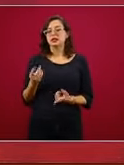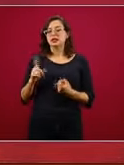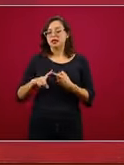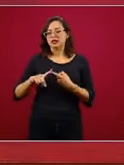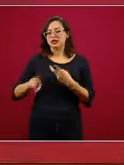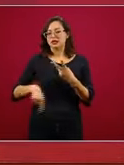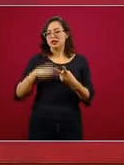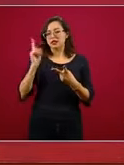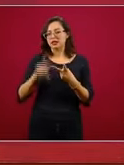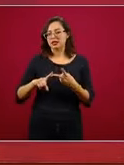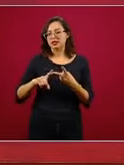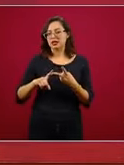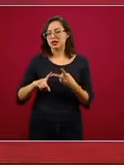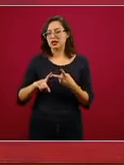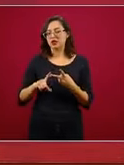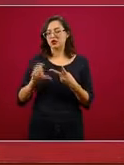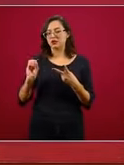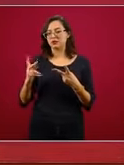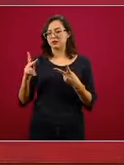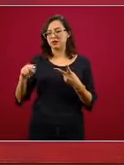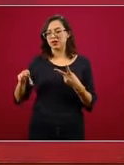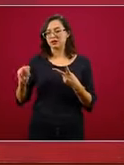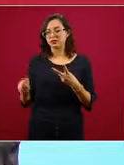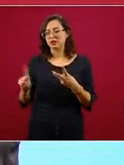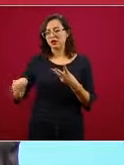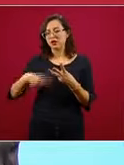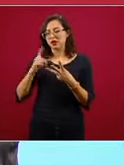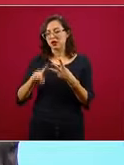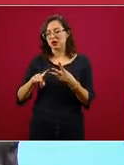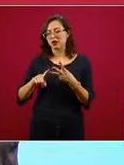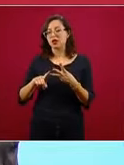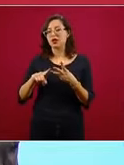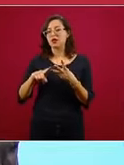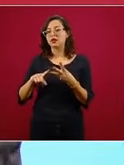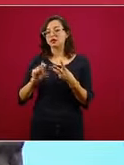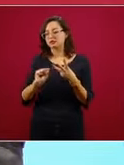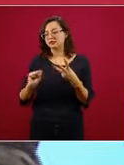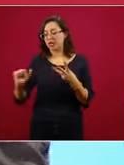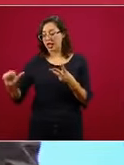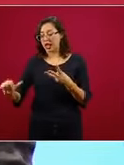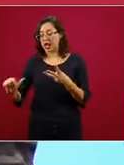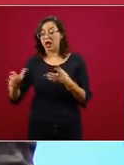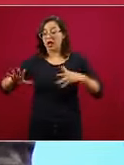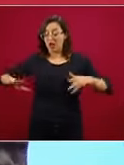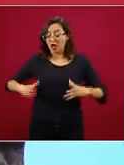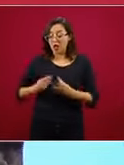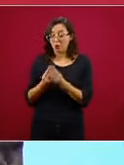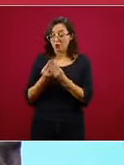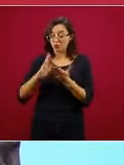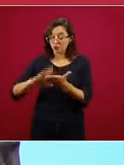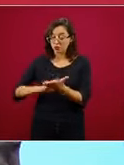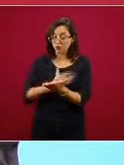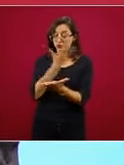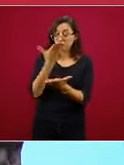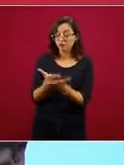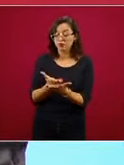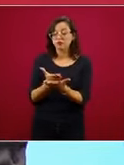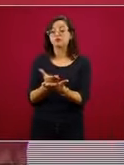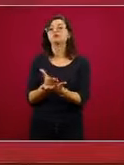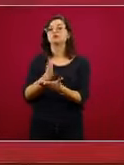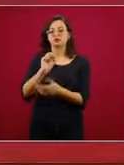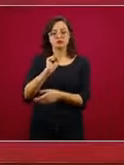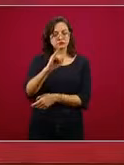Bienestar, con la Organización Panamericana de la Salud y con la Secretaría de Salud. Y lo hemos planteado por unanimidad,